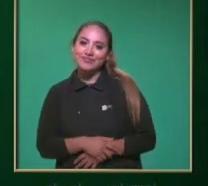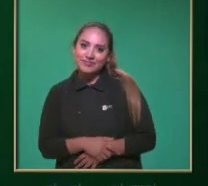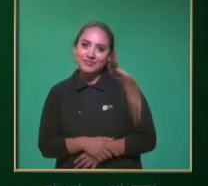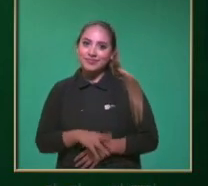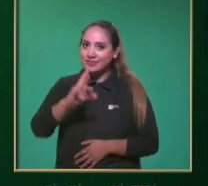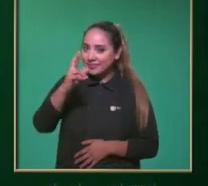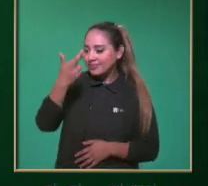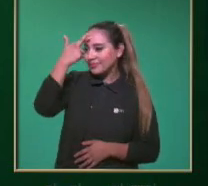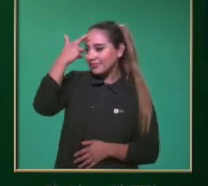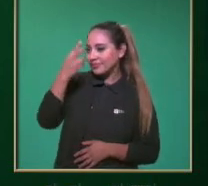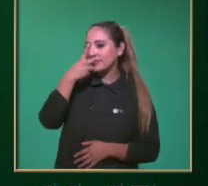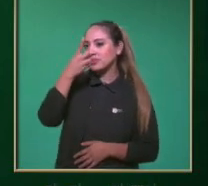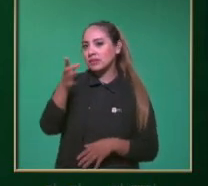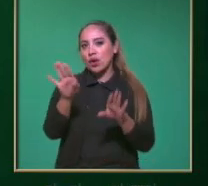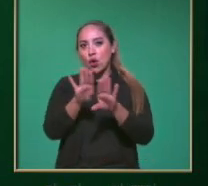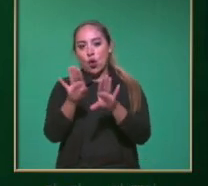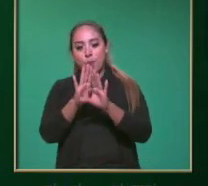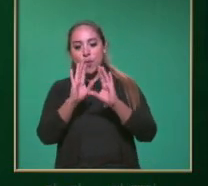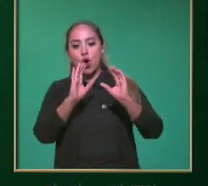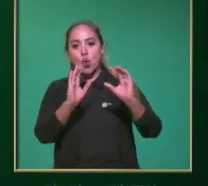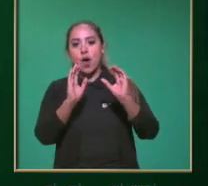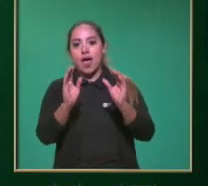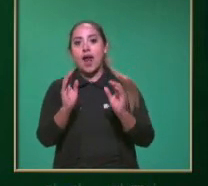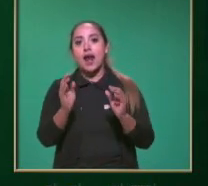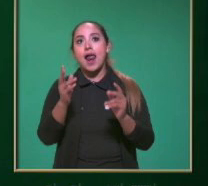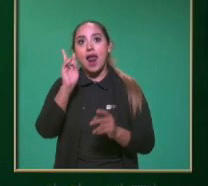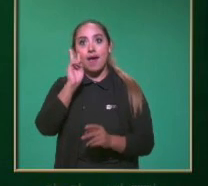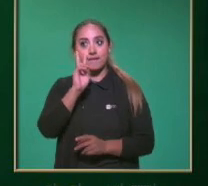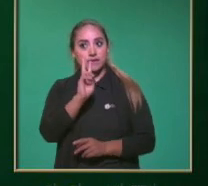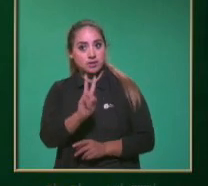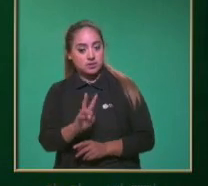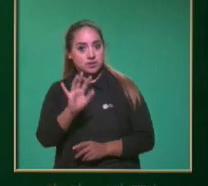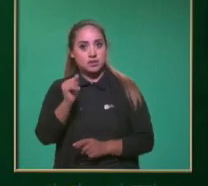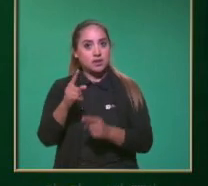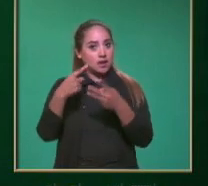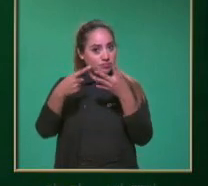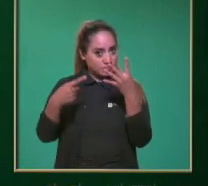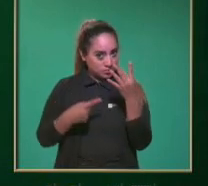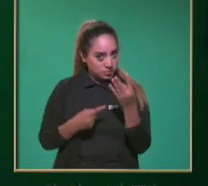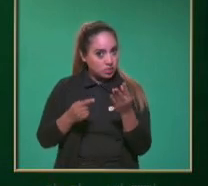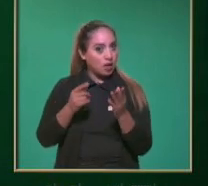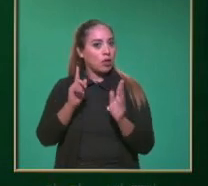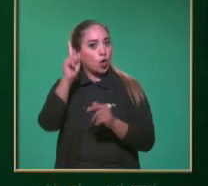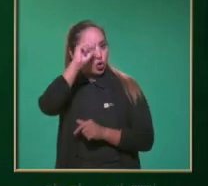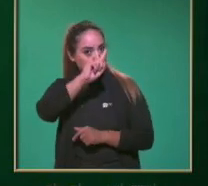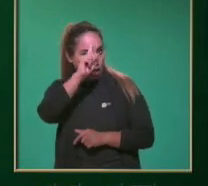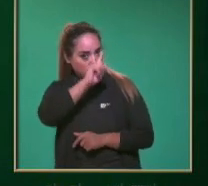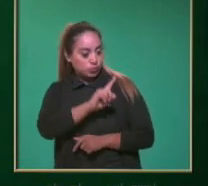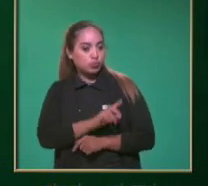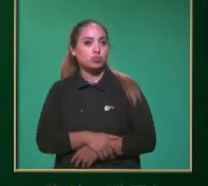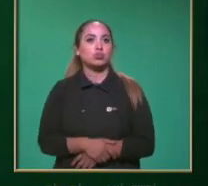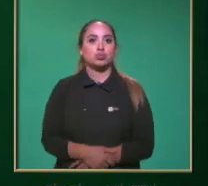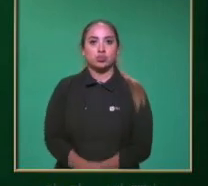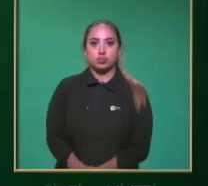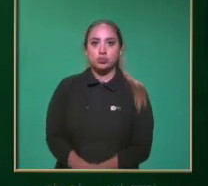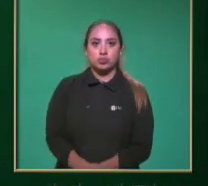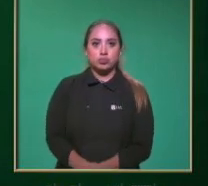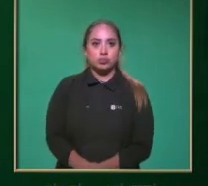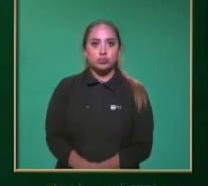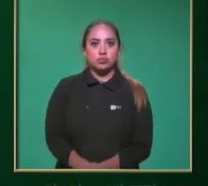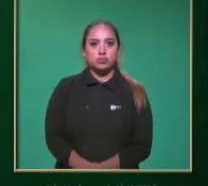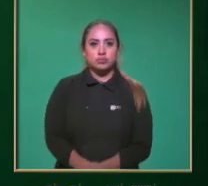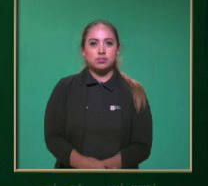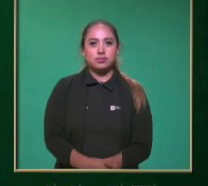recuerdas que dijimos cómo cuidar nuestra vista? Dimos varios tips para cuidar nuestra vista. Ahora,